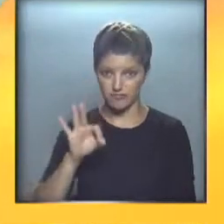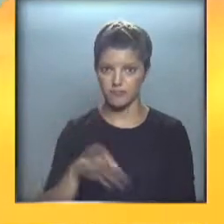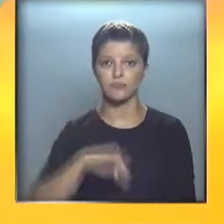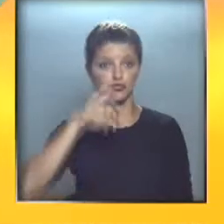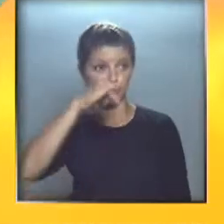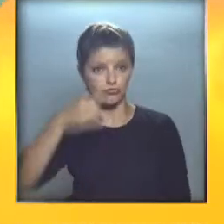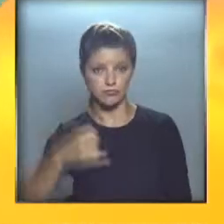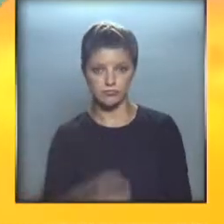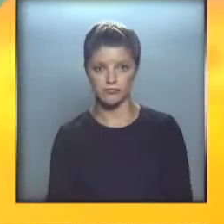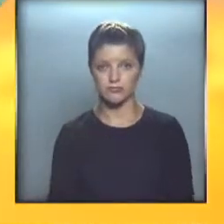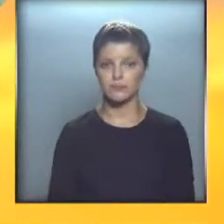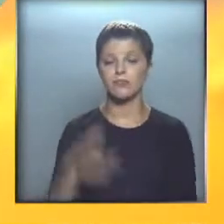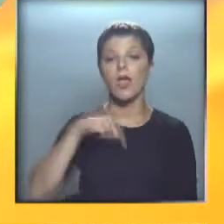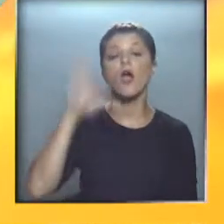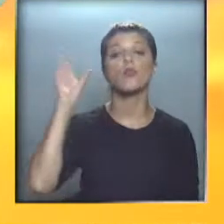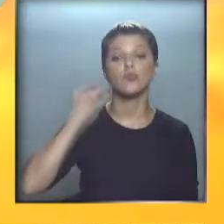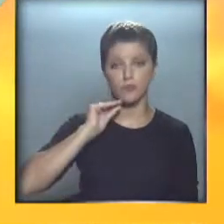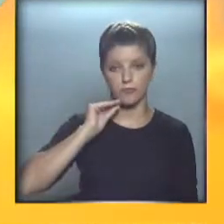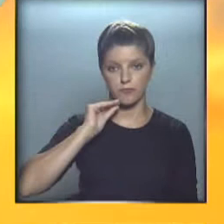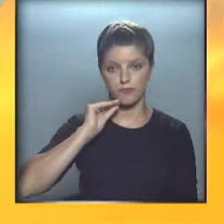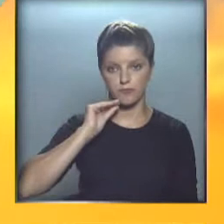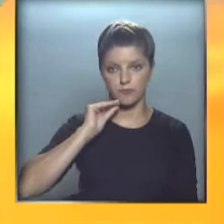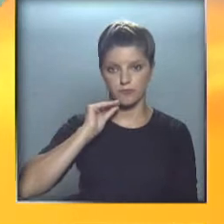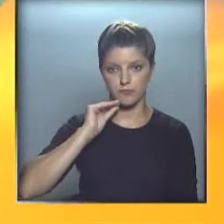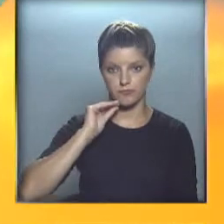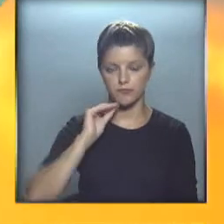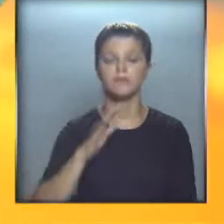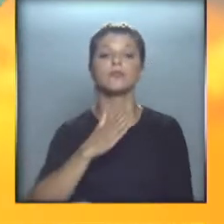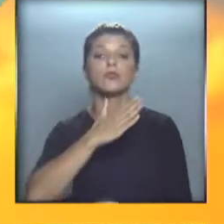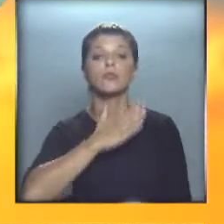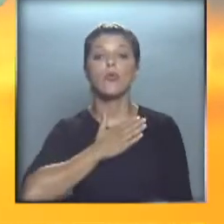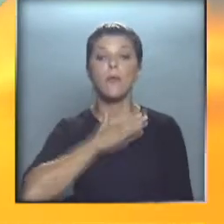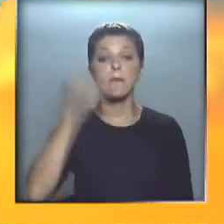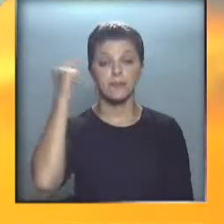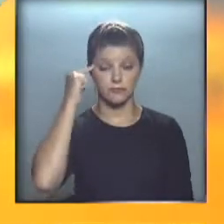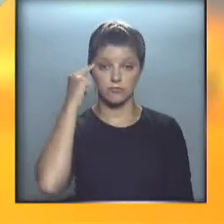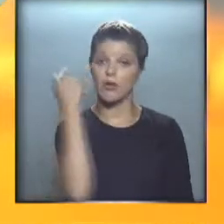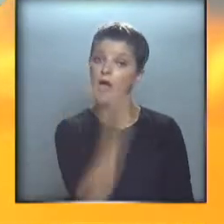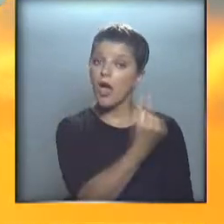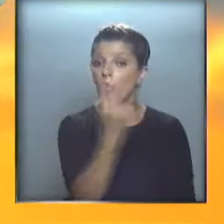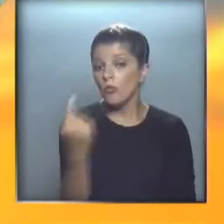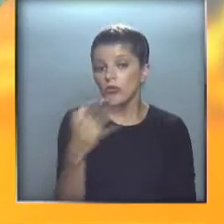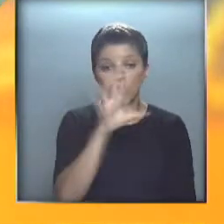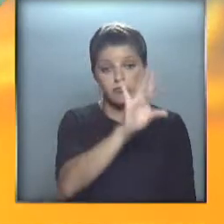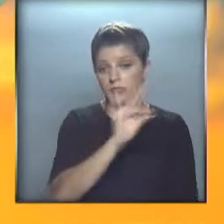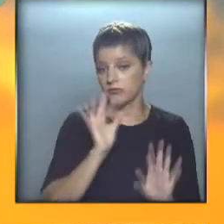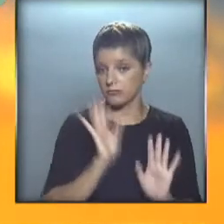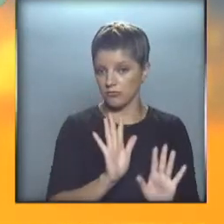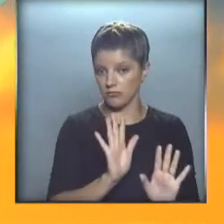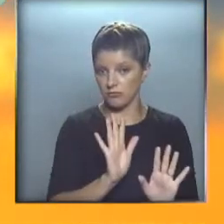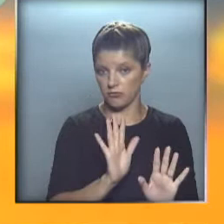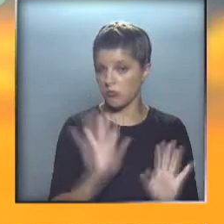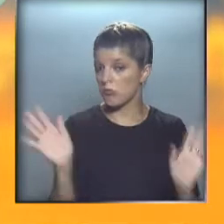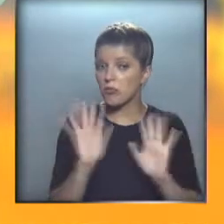sí. Te escuchamos. Nada, yo pienso que, bueno, cada uno elige y,